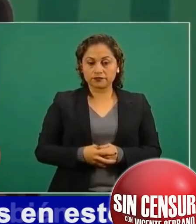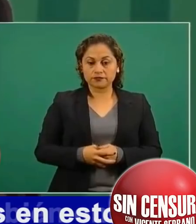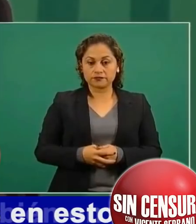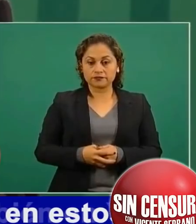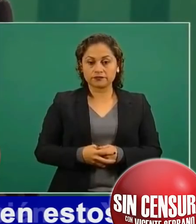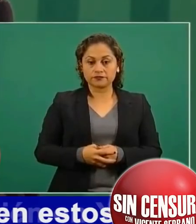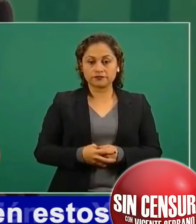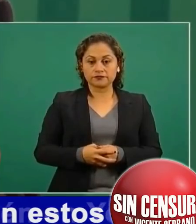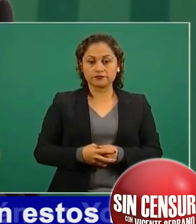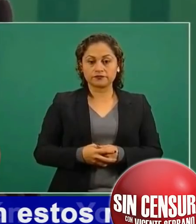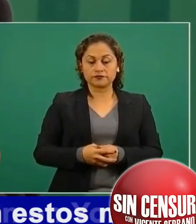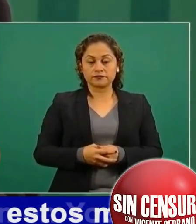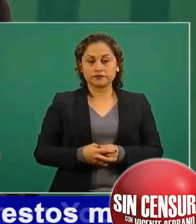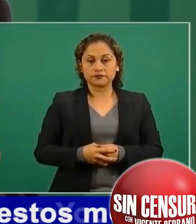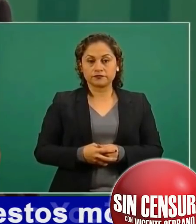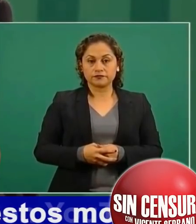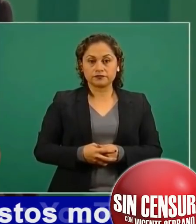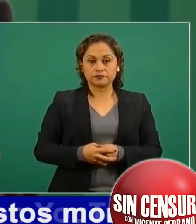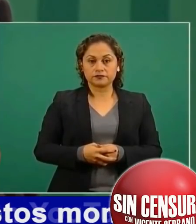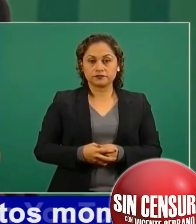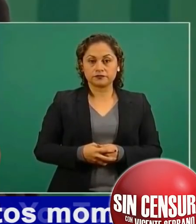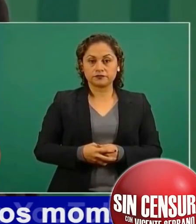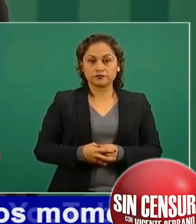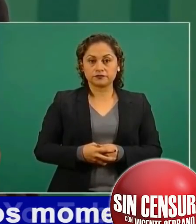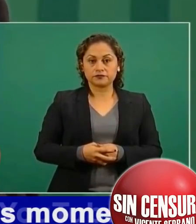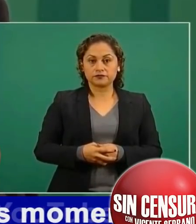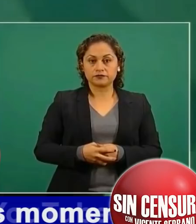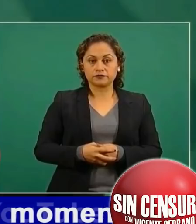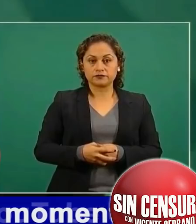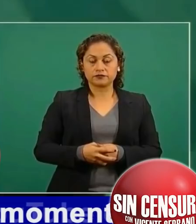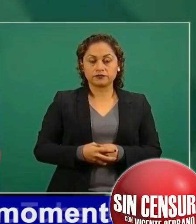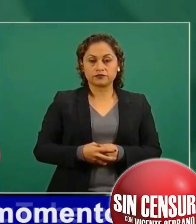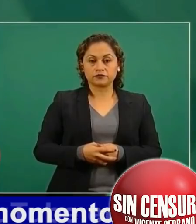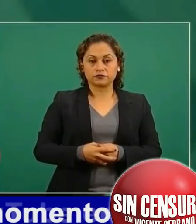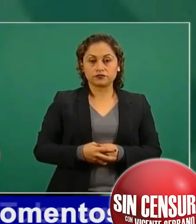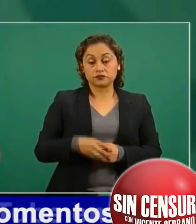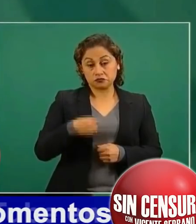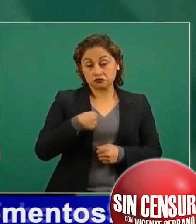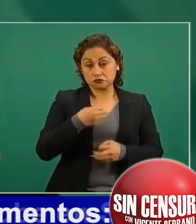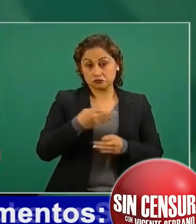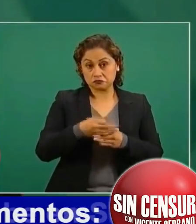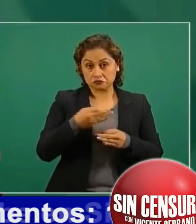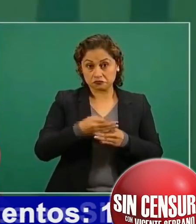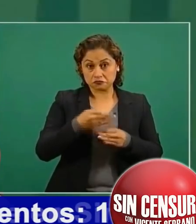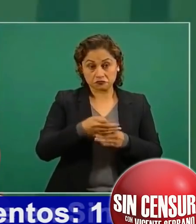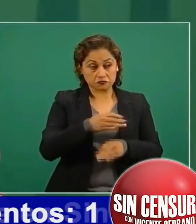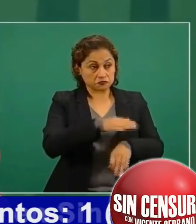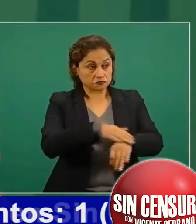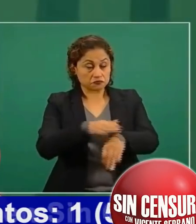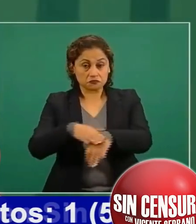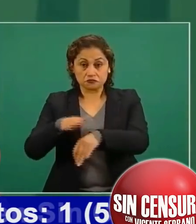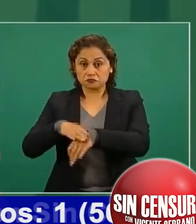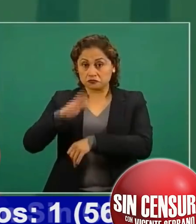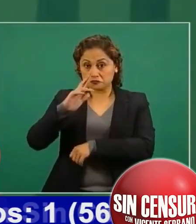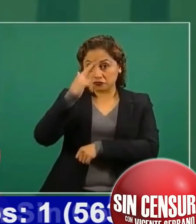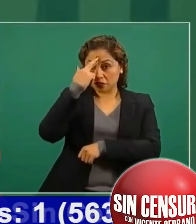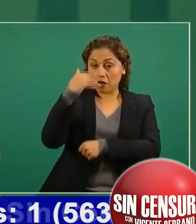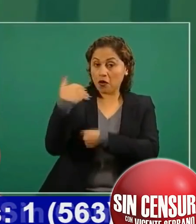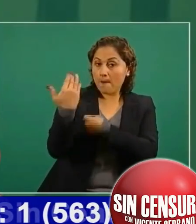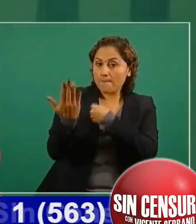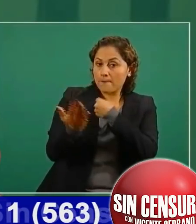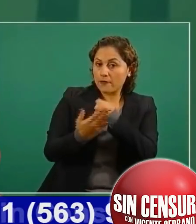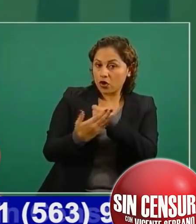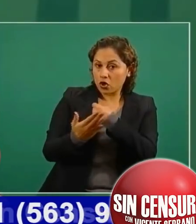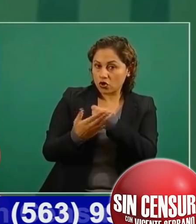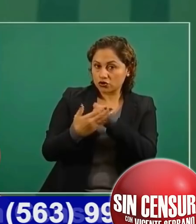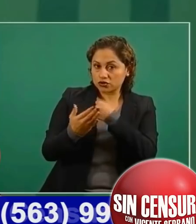cuando se le pregunte al pueblo si quieren que se juzgue o no a los expresidentes.